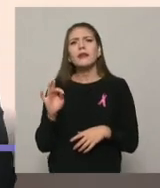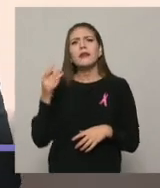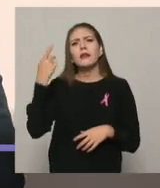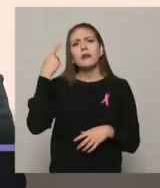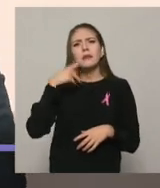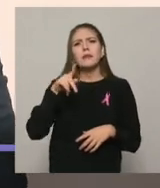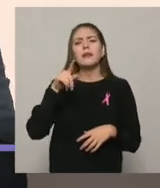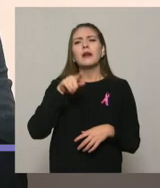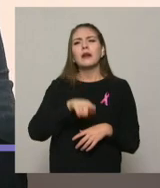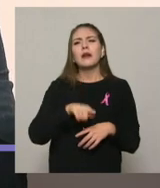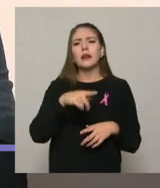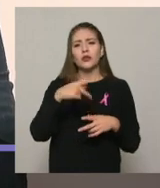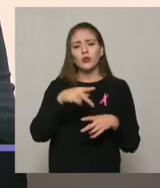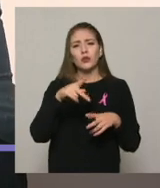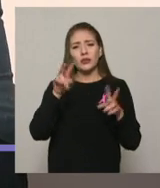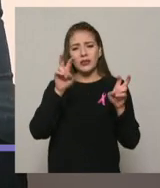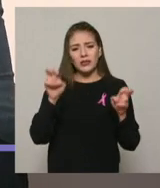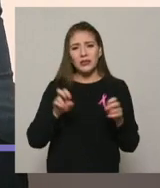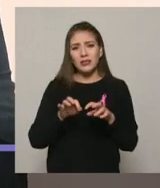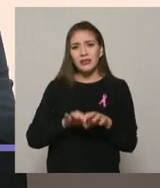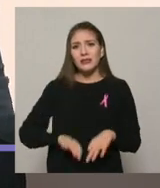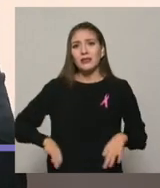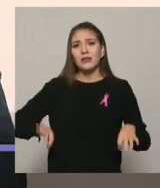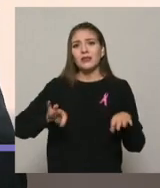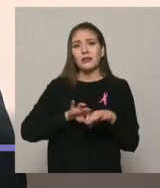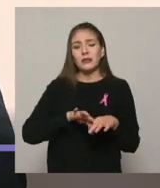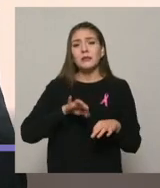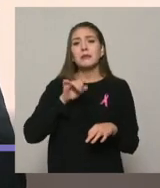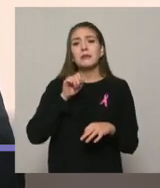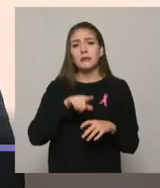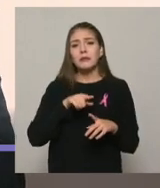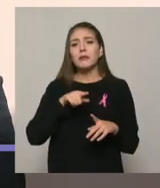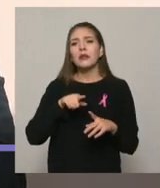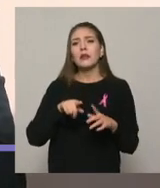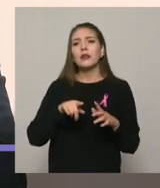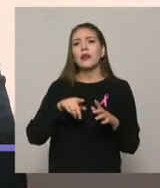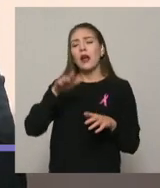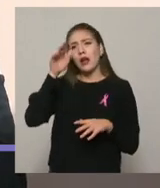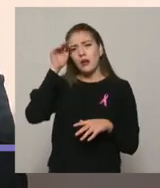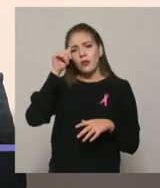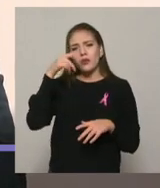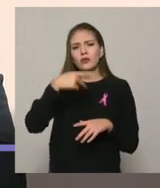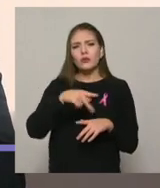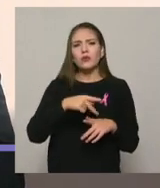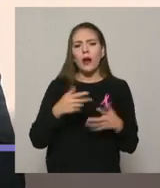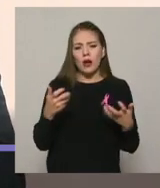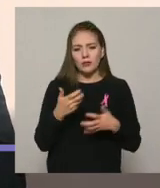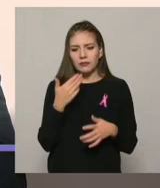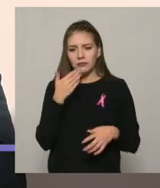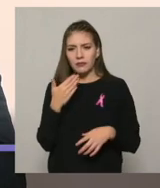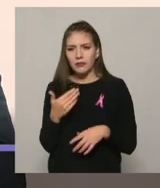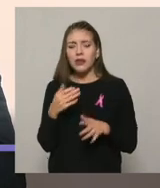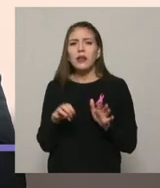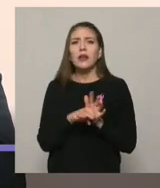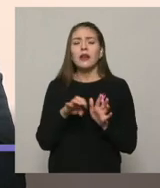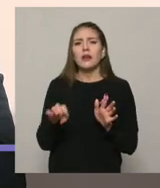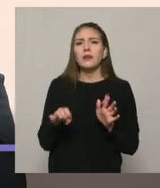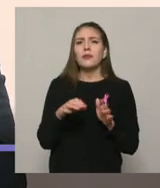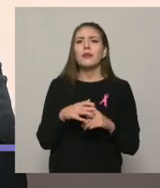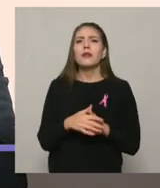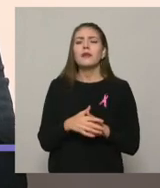dilucidar los asuntos importantes de acuerdo a la coyuntura, ¿no? Hay asuntos que tienen que